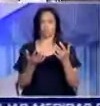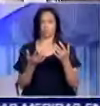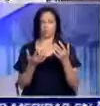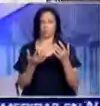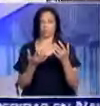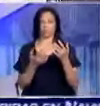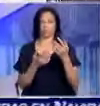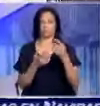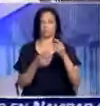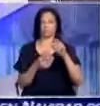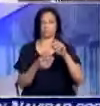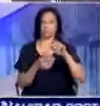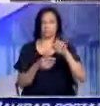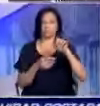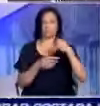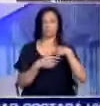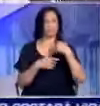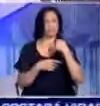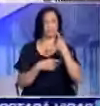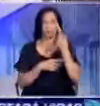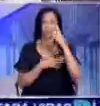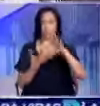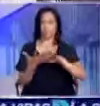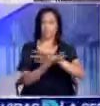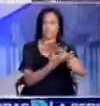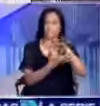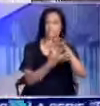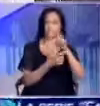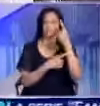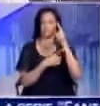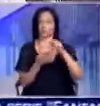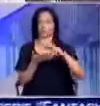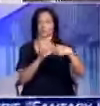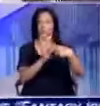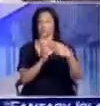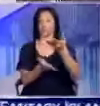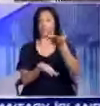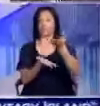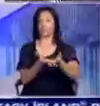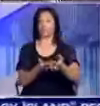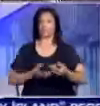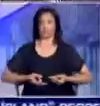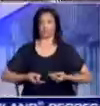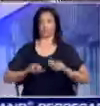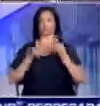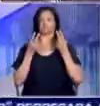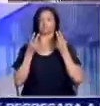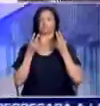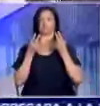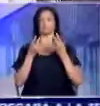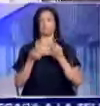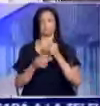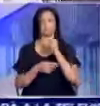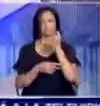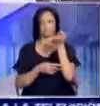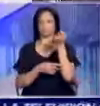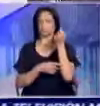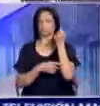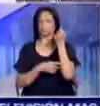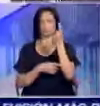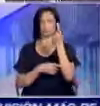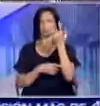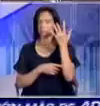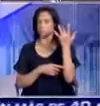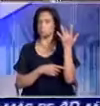siendo Frankenstein Porque si de lo que se trata es de garantizar la vida no entiendo